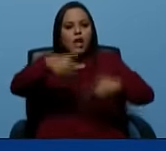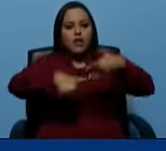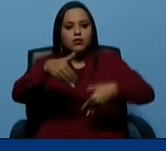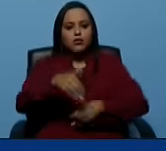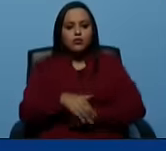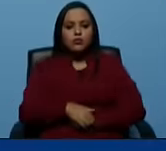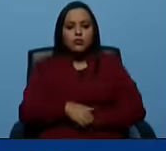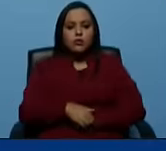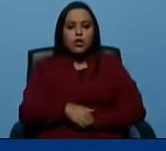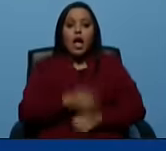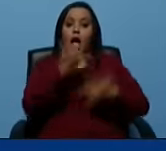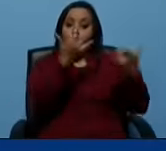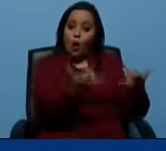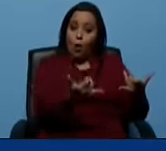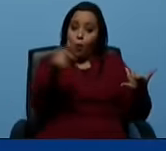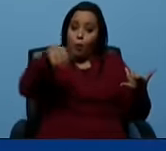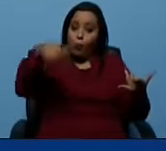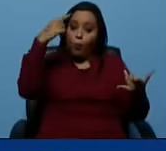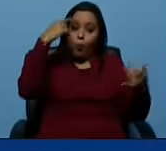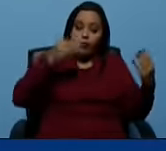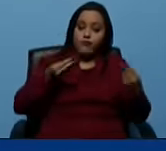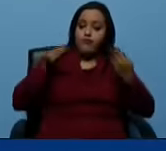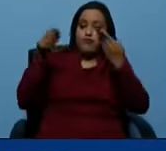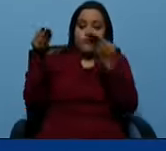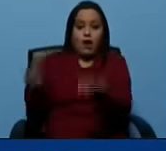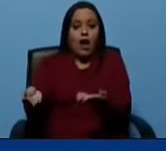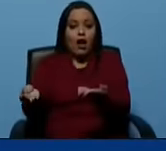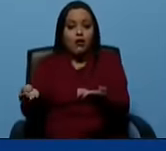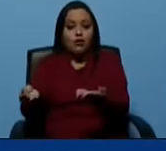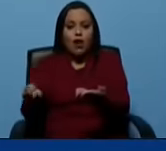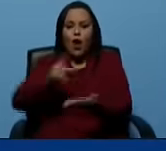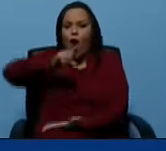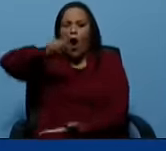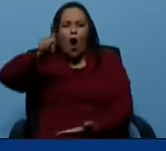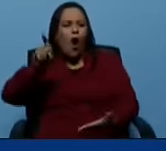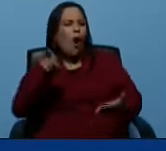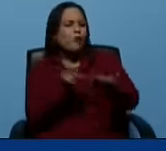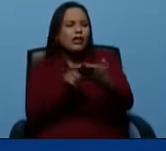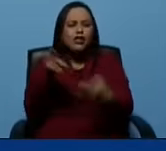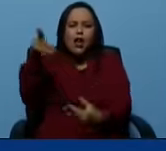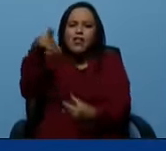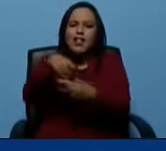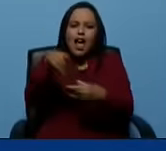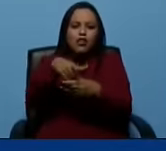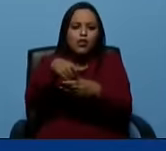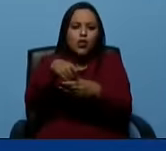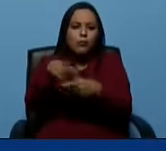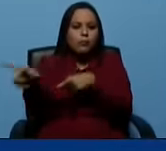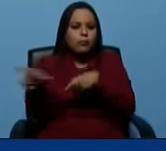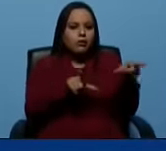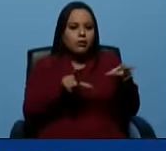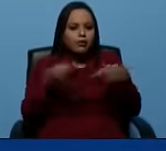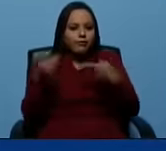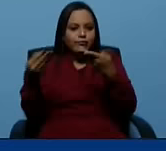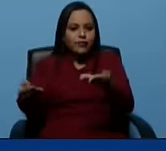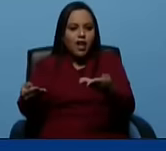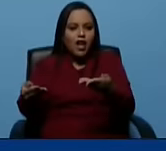que se han entregado el día de hoy con pelos y señales a la sala electoral.